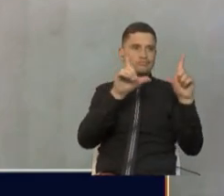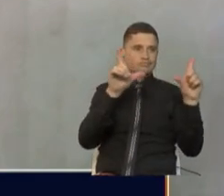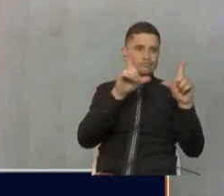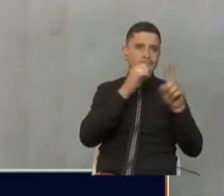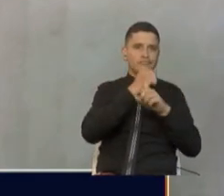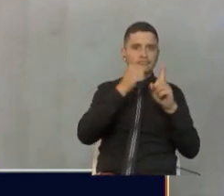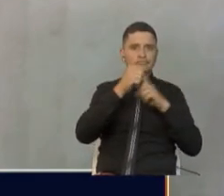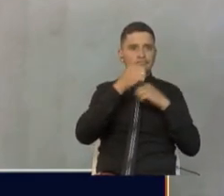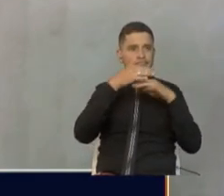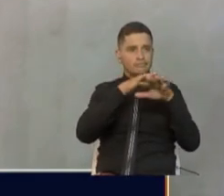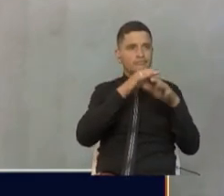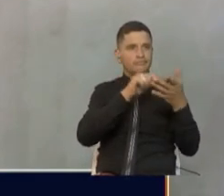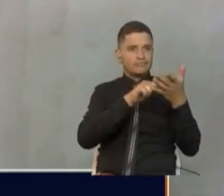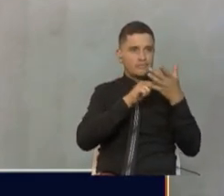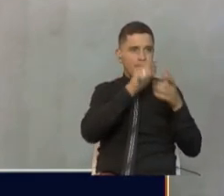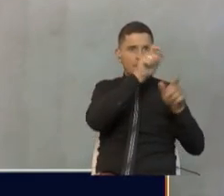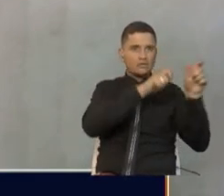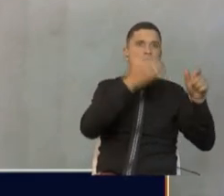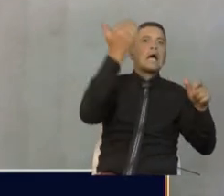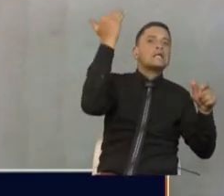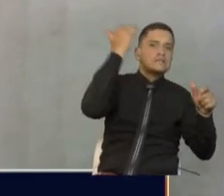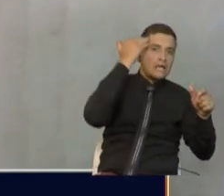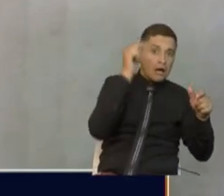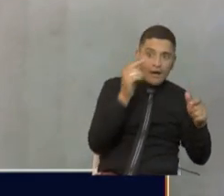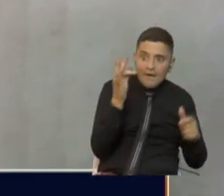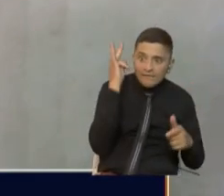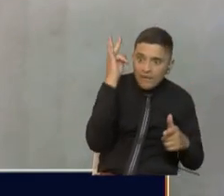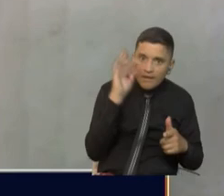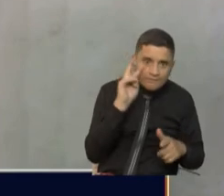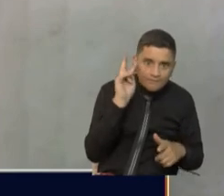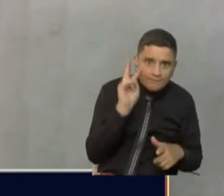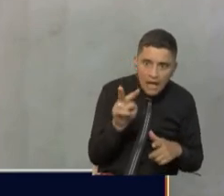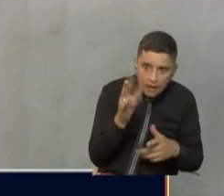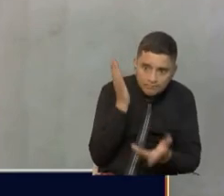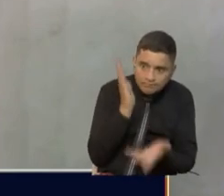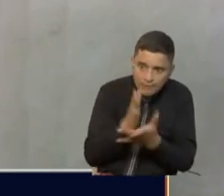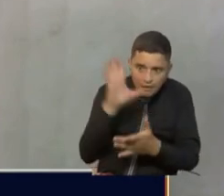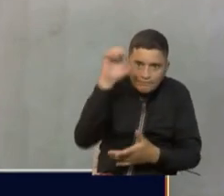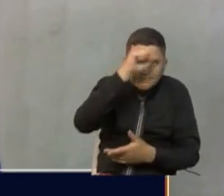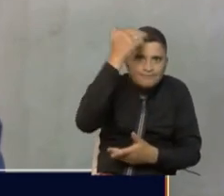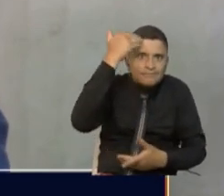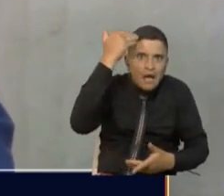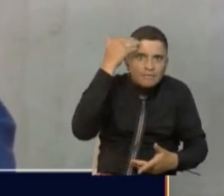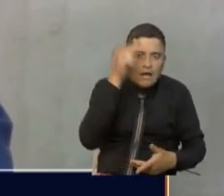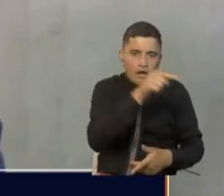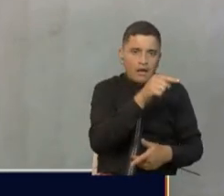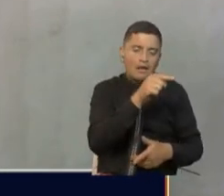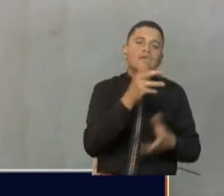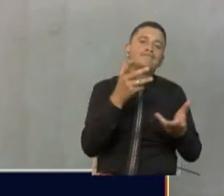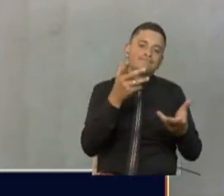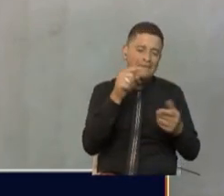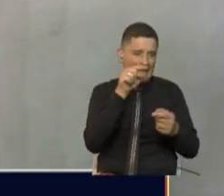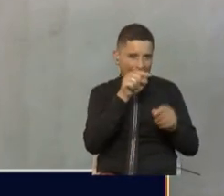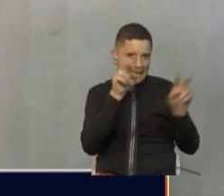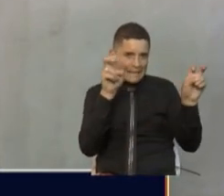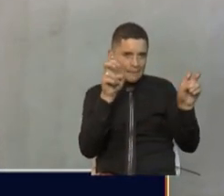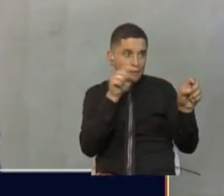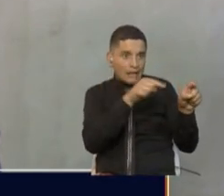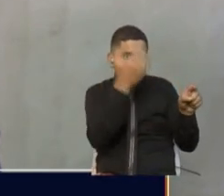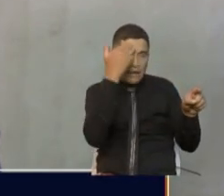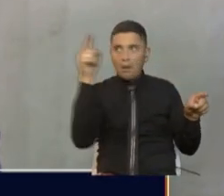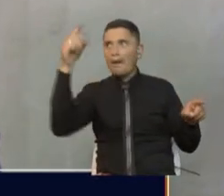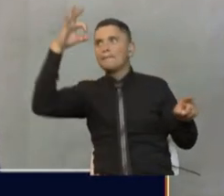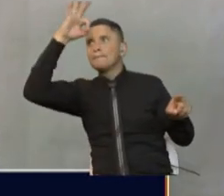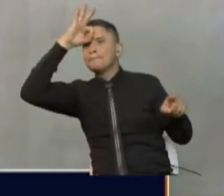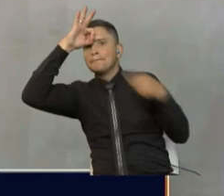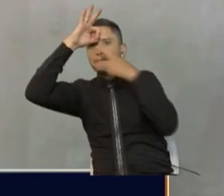del ciudadano común, es visible lo que al respecto ocurre. Obviamente eso va a cambiar, solo que en